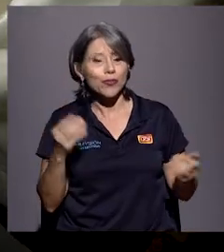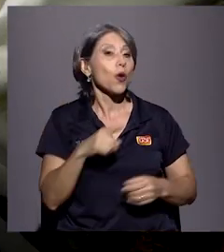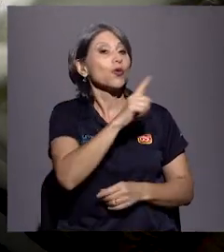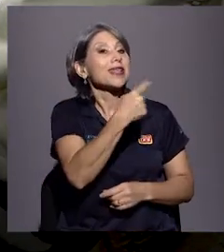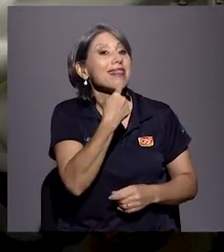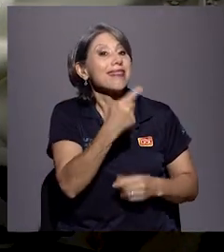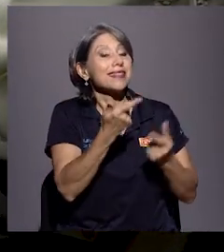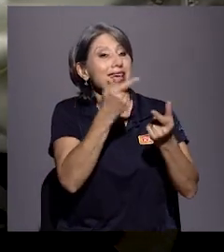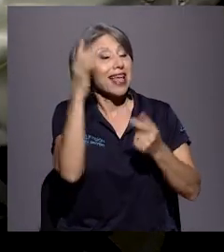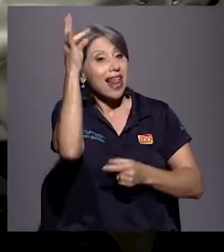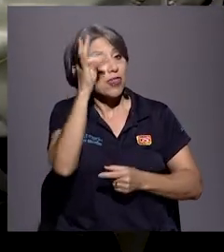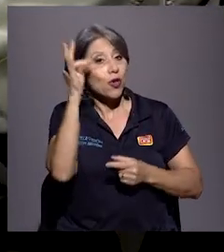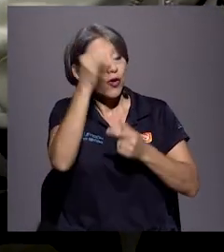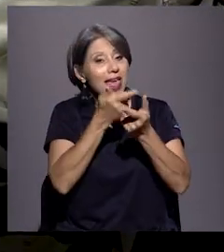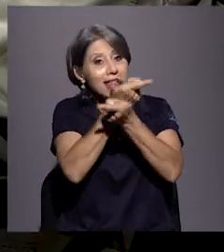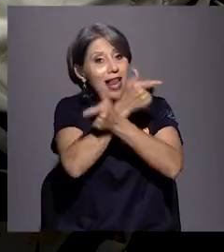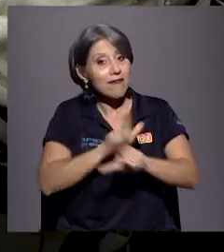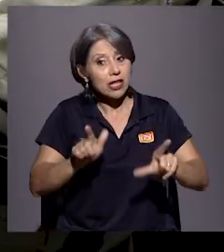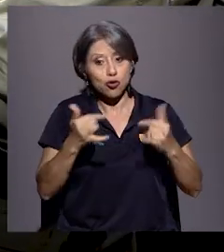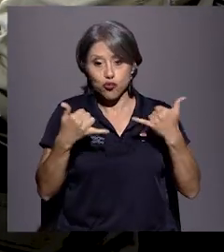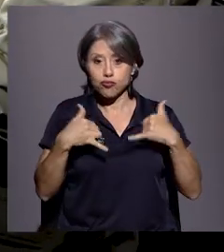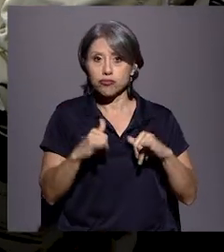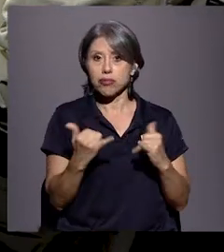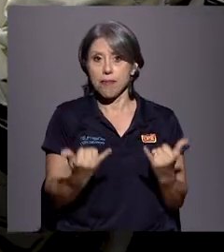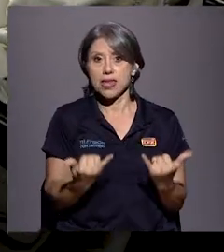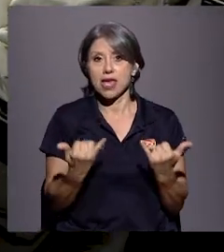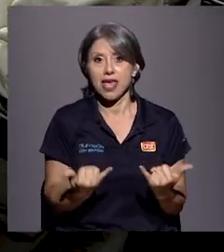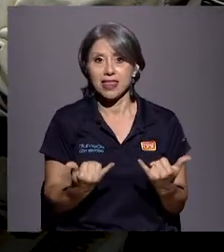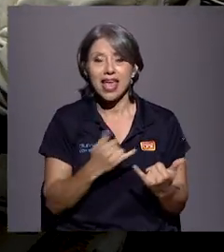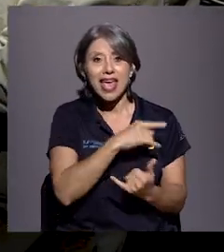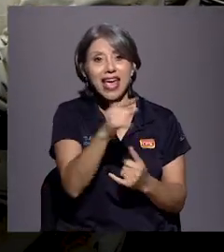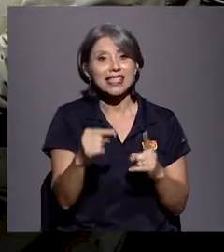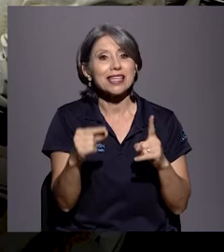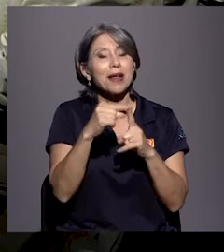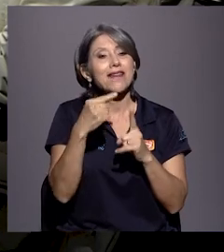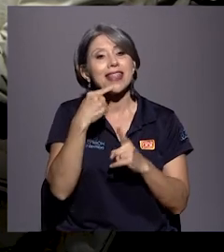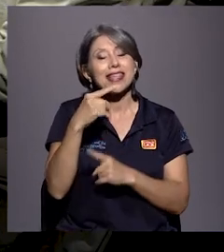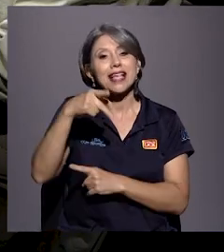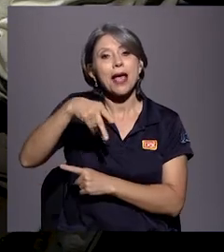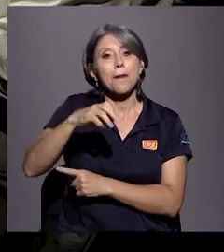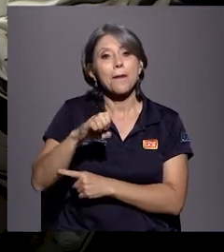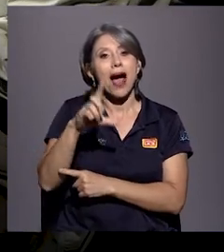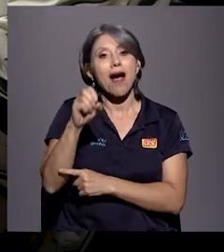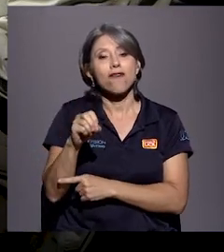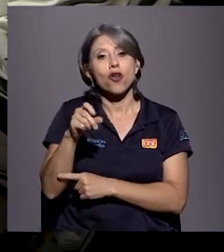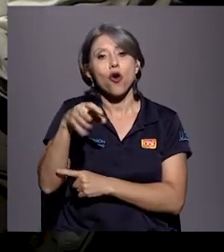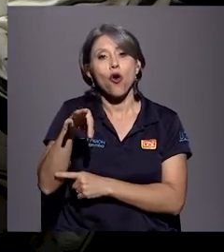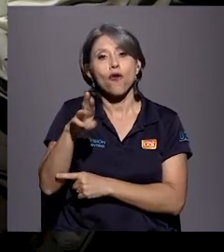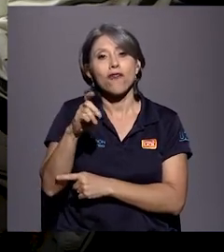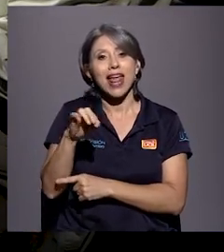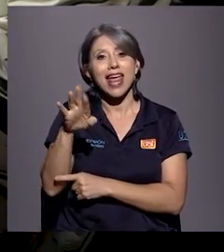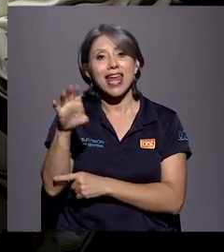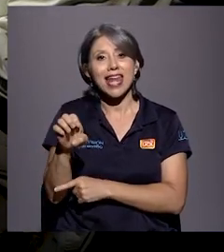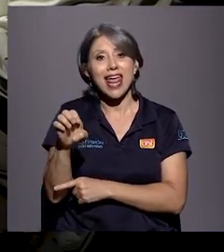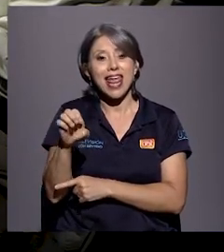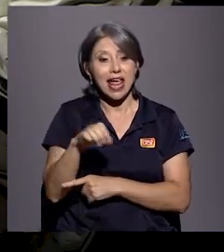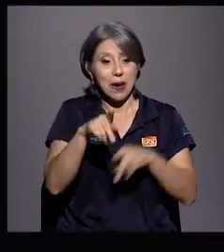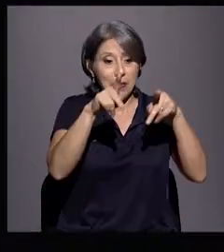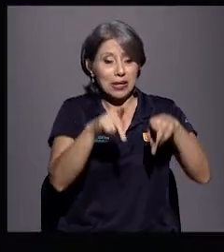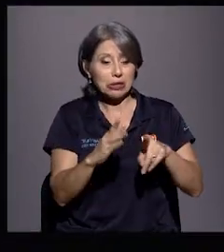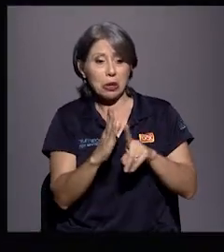de la liberación es muy vigente, y que casualmente esas palabras de Paulo Freire, del salto del oprimido al